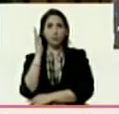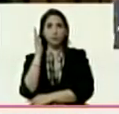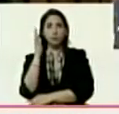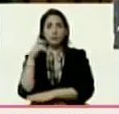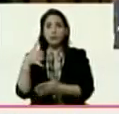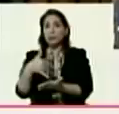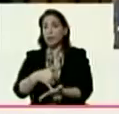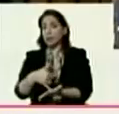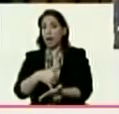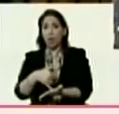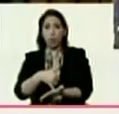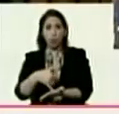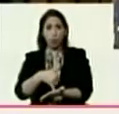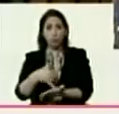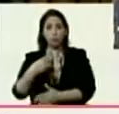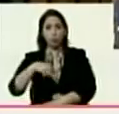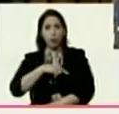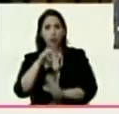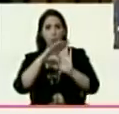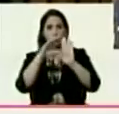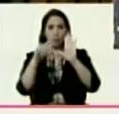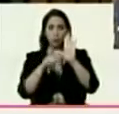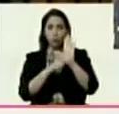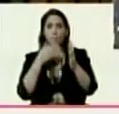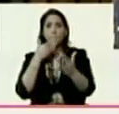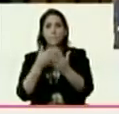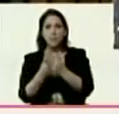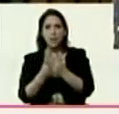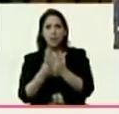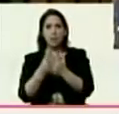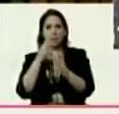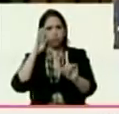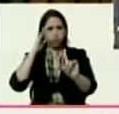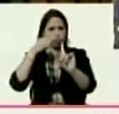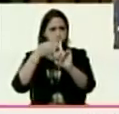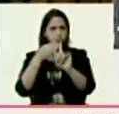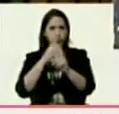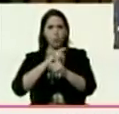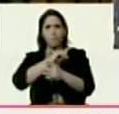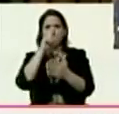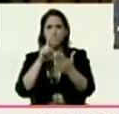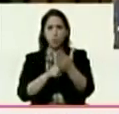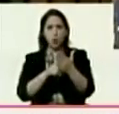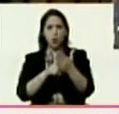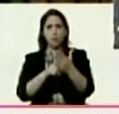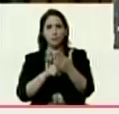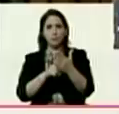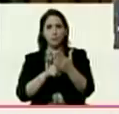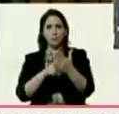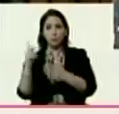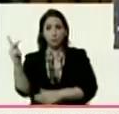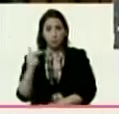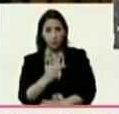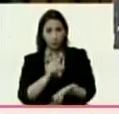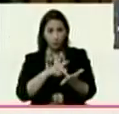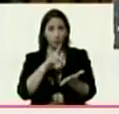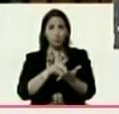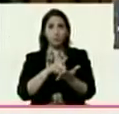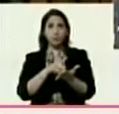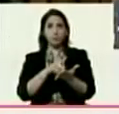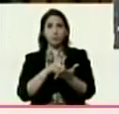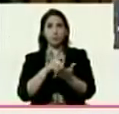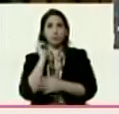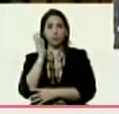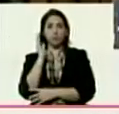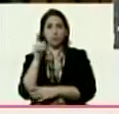delicado. Nuestra Constitución exige la dedicación exclusiva y presencial de los parlamentarios para el